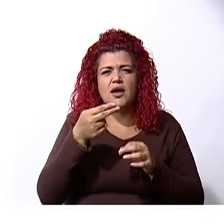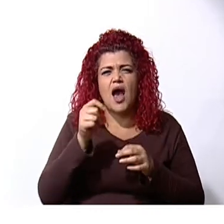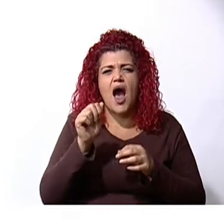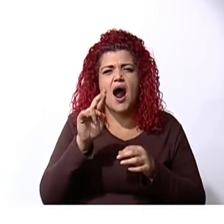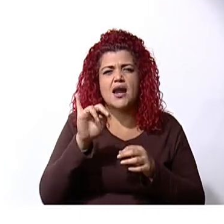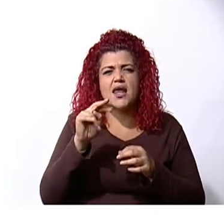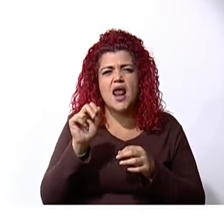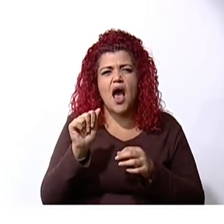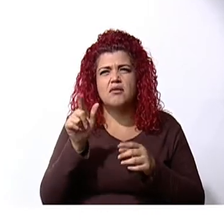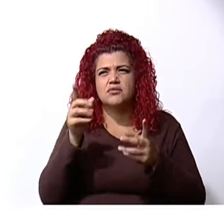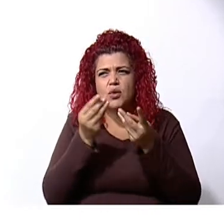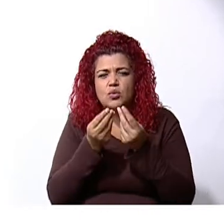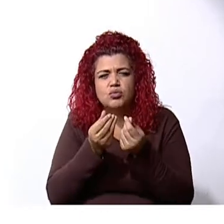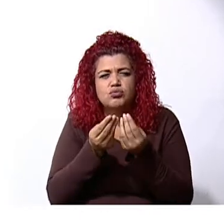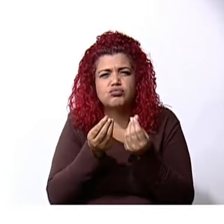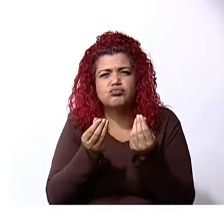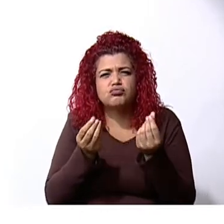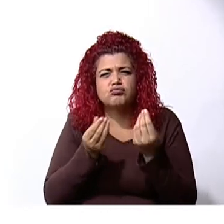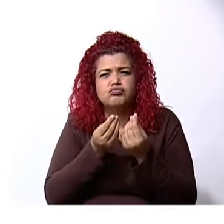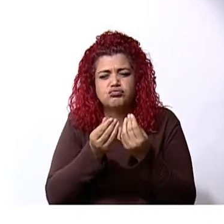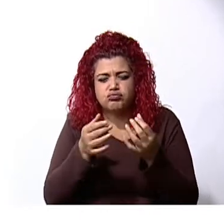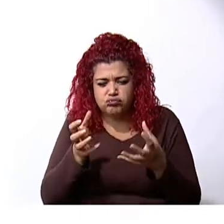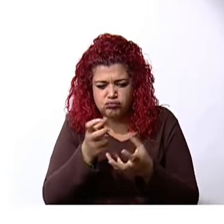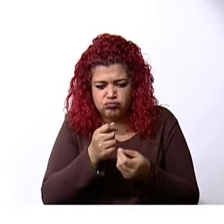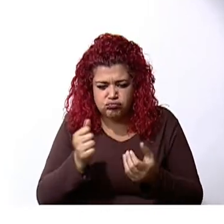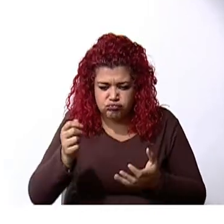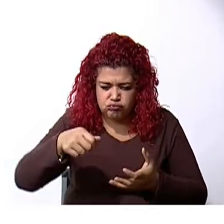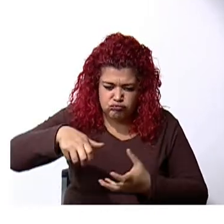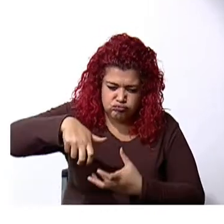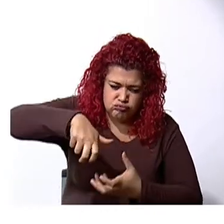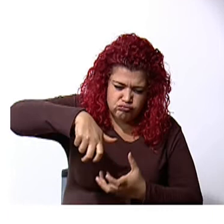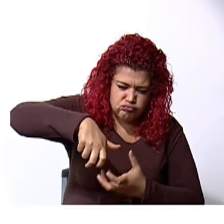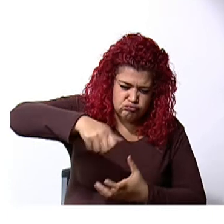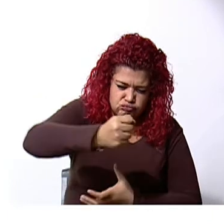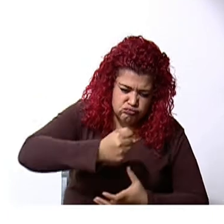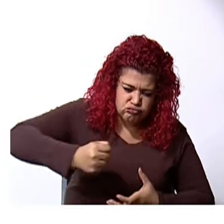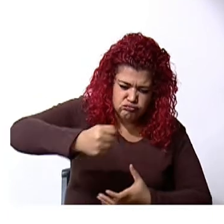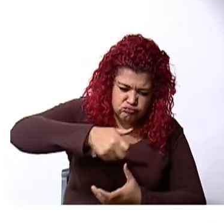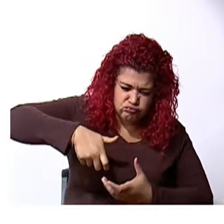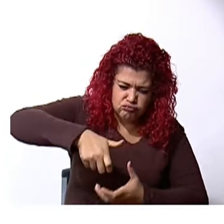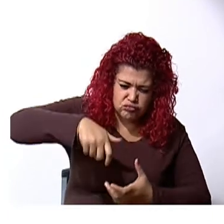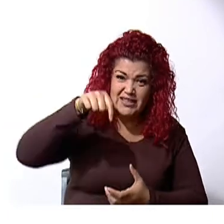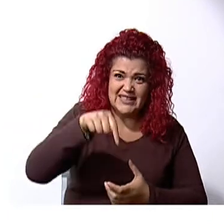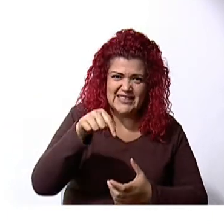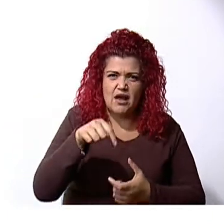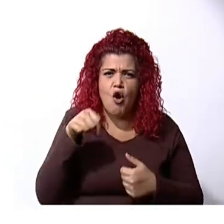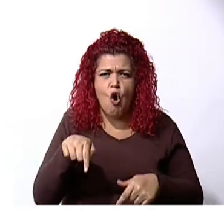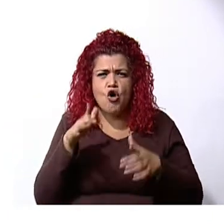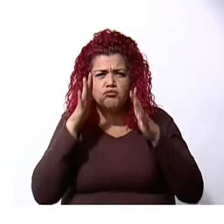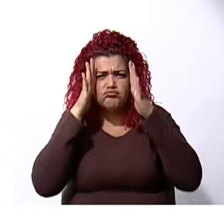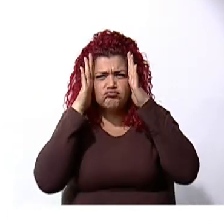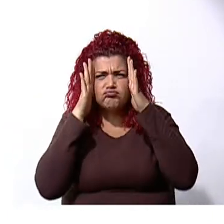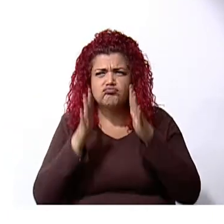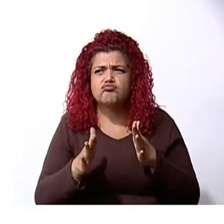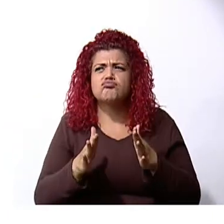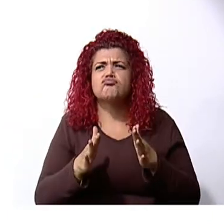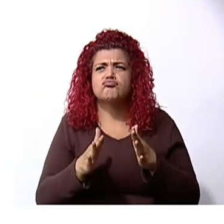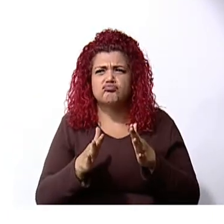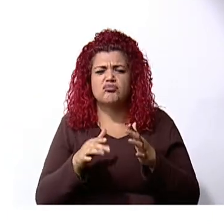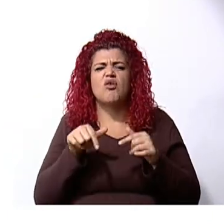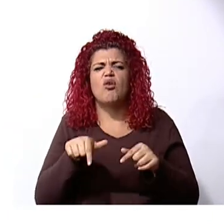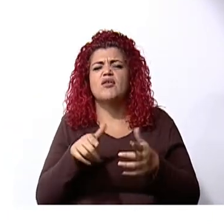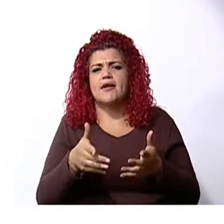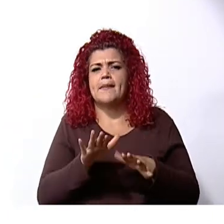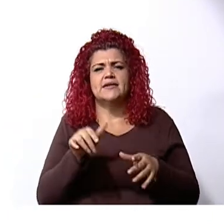ser el ingrediente estrella, la harina. ¿Ok? Hoy nos vamos a concentrar en la